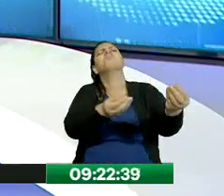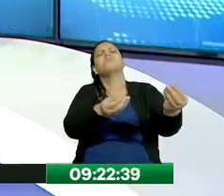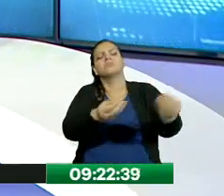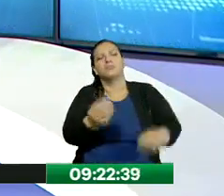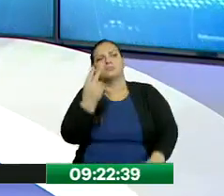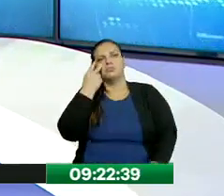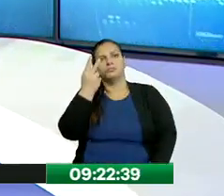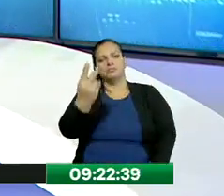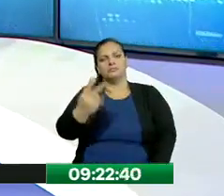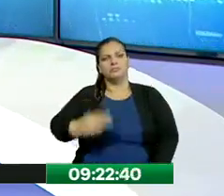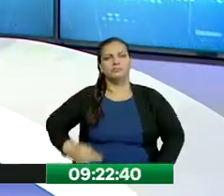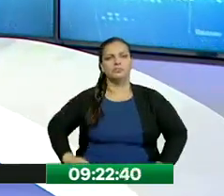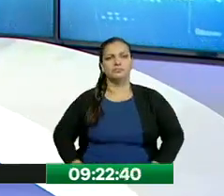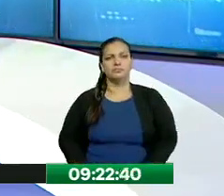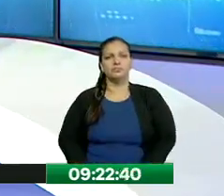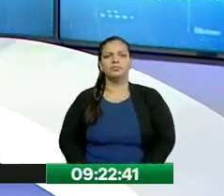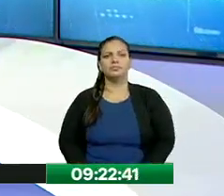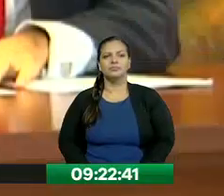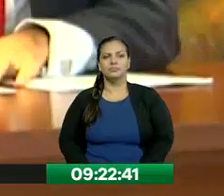periodística.